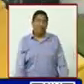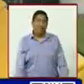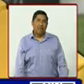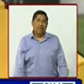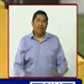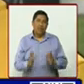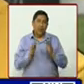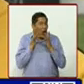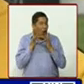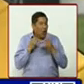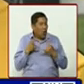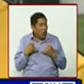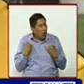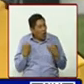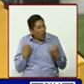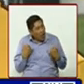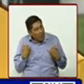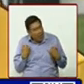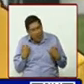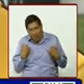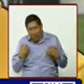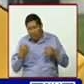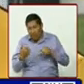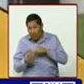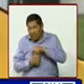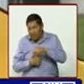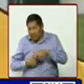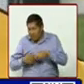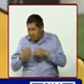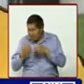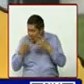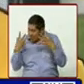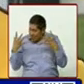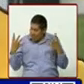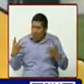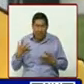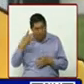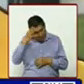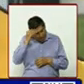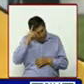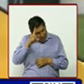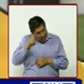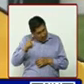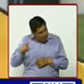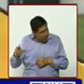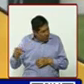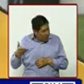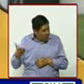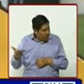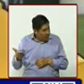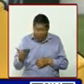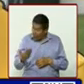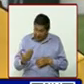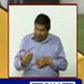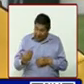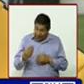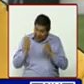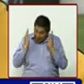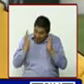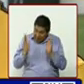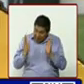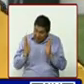Nace esa conexión con los jóvenes, así había como una magia, algo especial. Ellos me hacían caso,